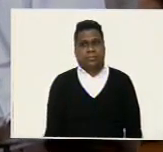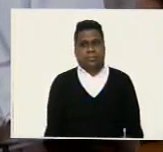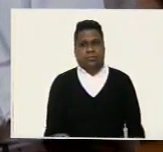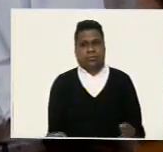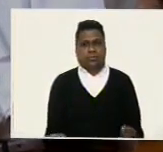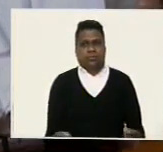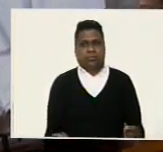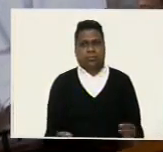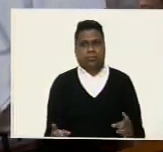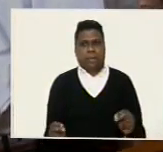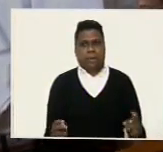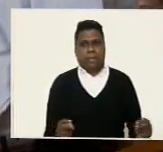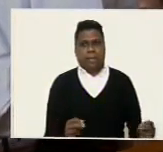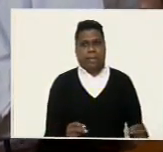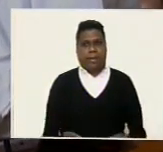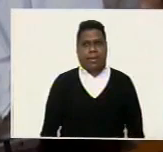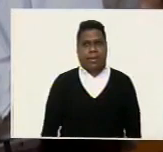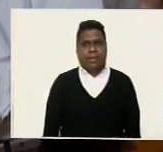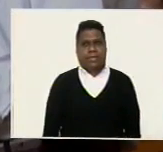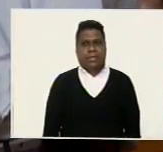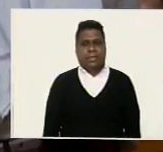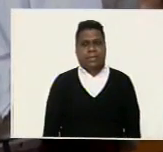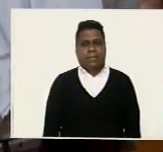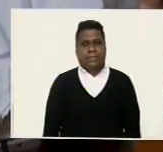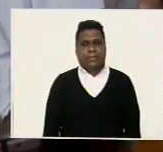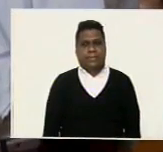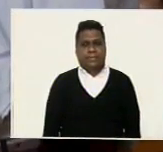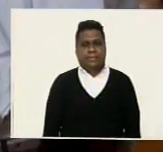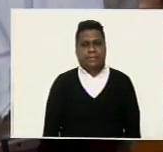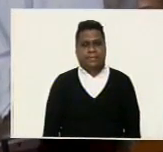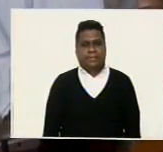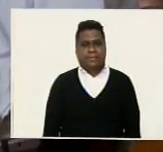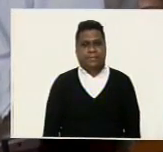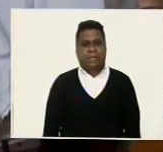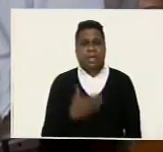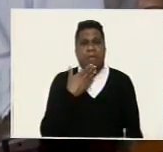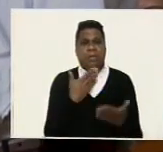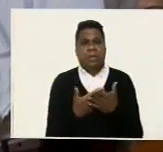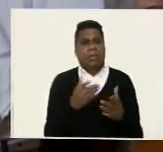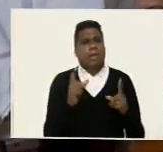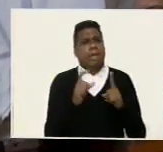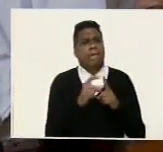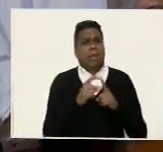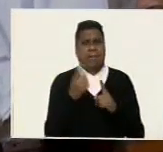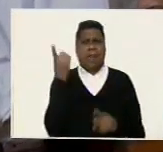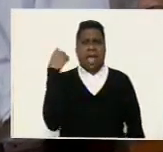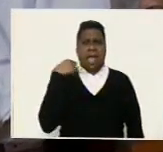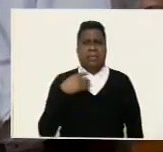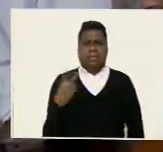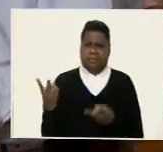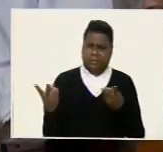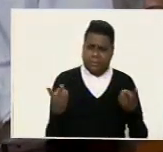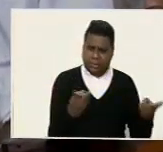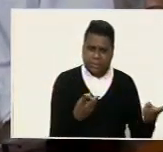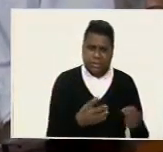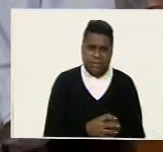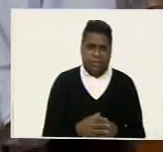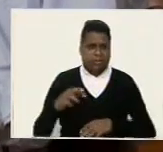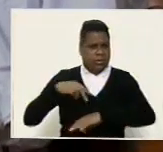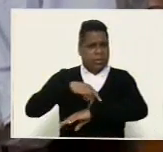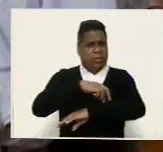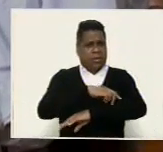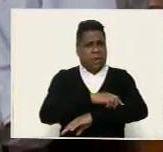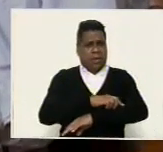quise intervenir en el primer punto, iba a pedir la palabra desde arriba, me invitaron y en el caminar con mi